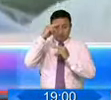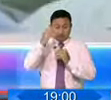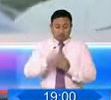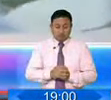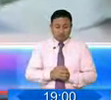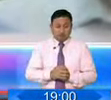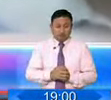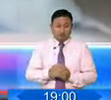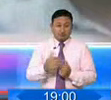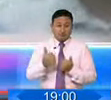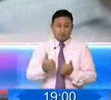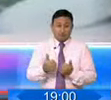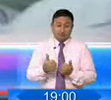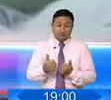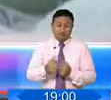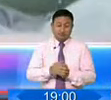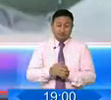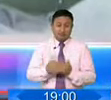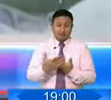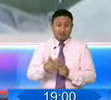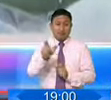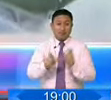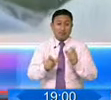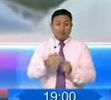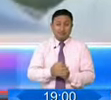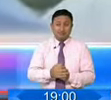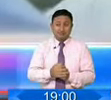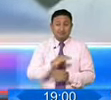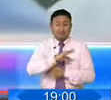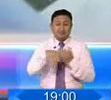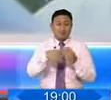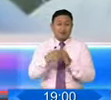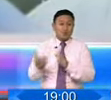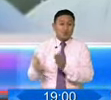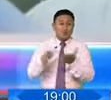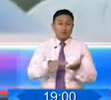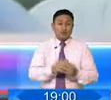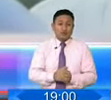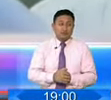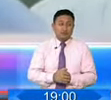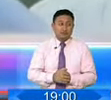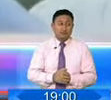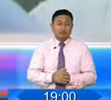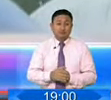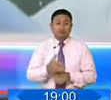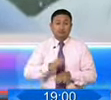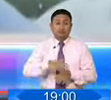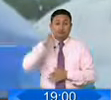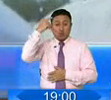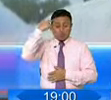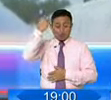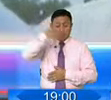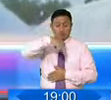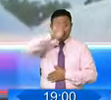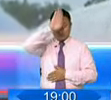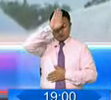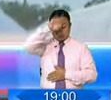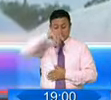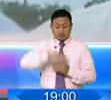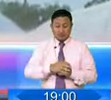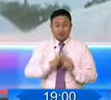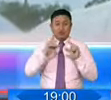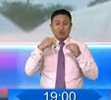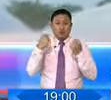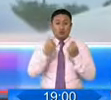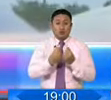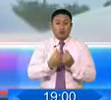alto el número de personas que parecen haber fallecido, por lo tanto en nombre del gobierno cubano y del partido